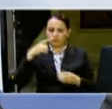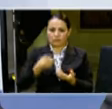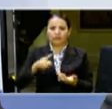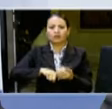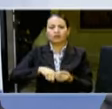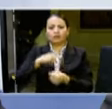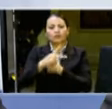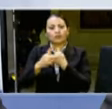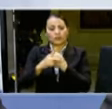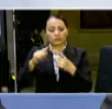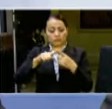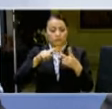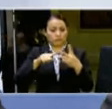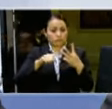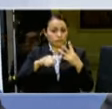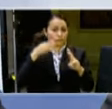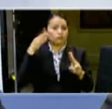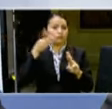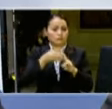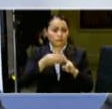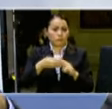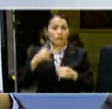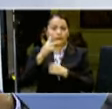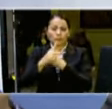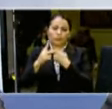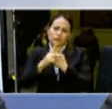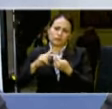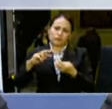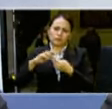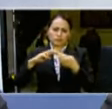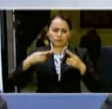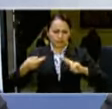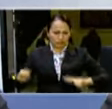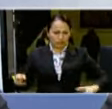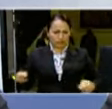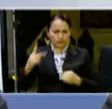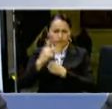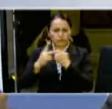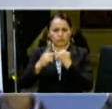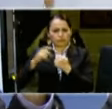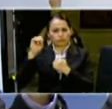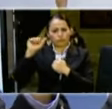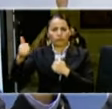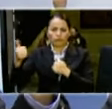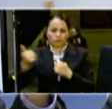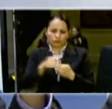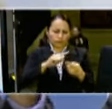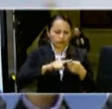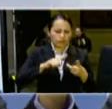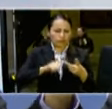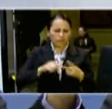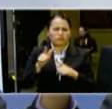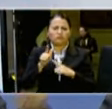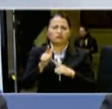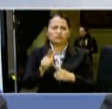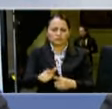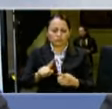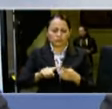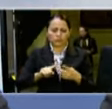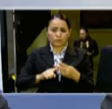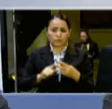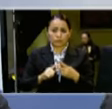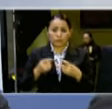3 objetivos, pareciera que la política exterior de México, cuando menos desde hace un siglo, ha seguido 2 secretos que realmente no